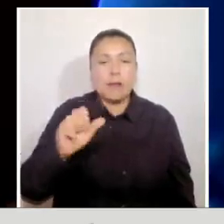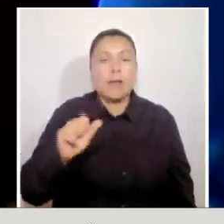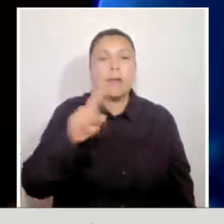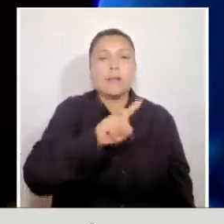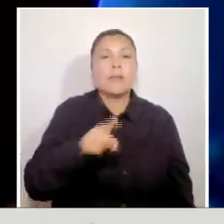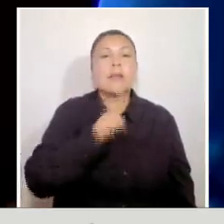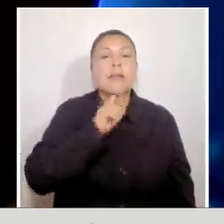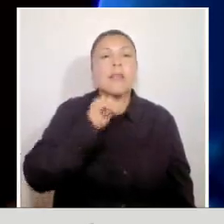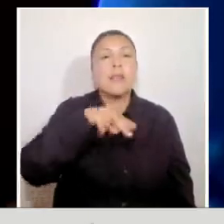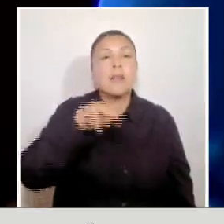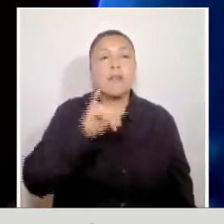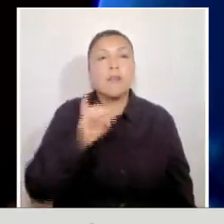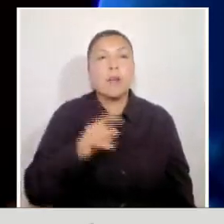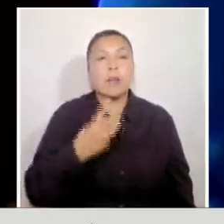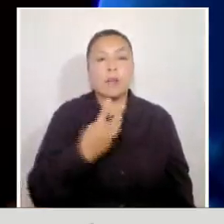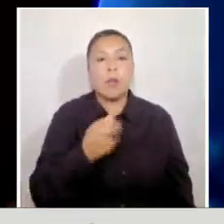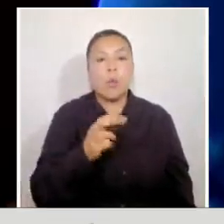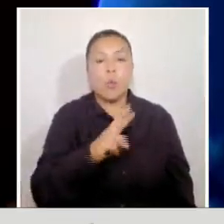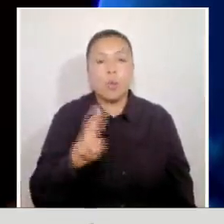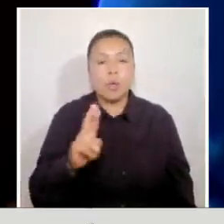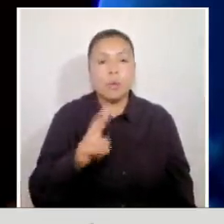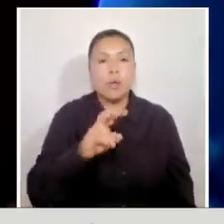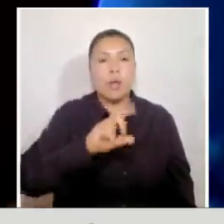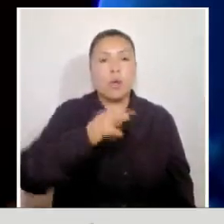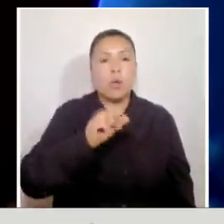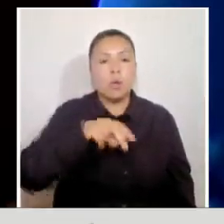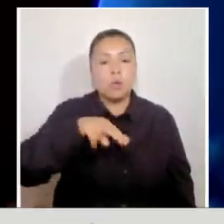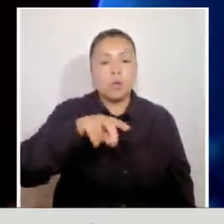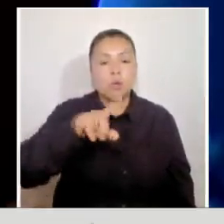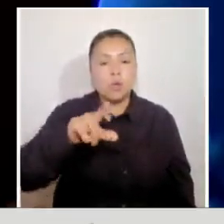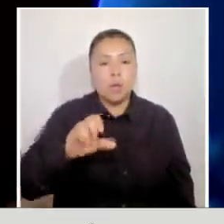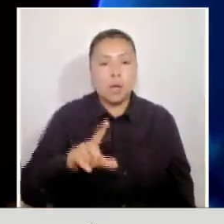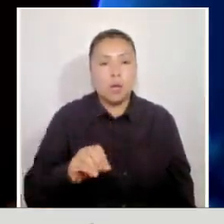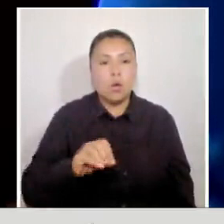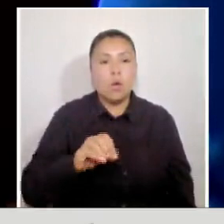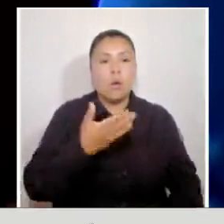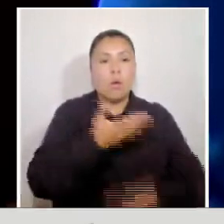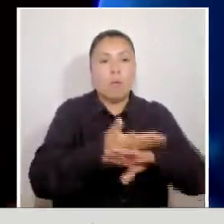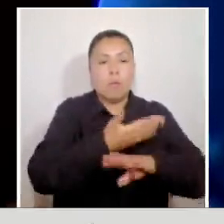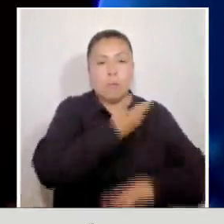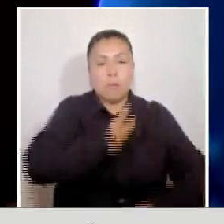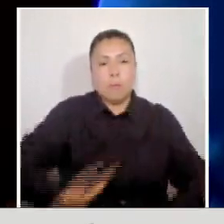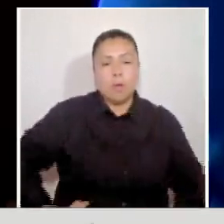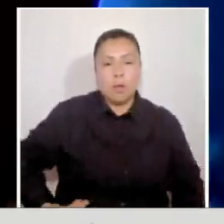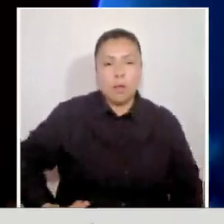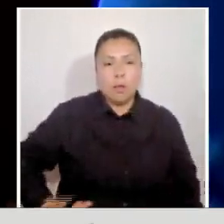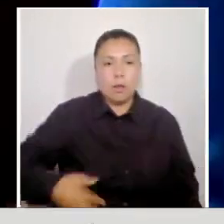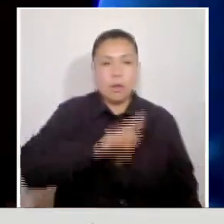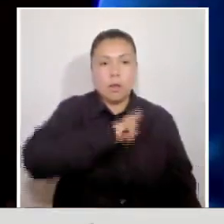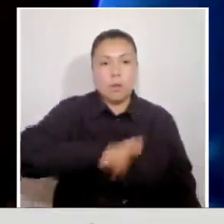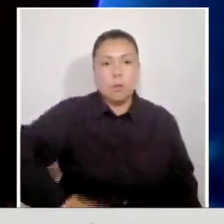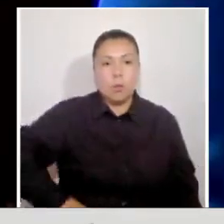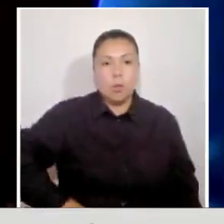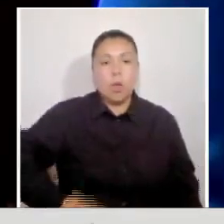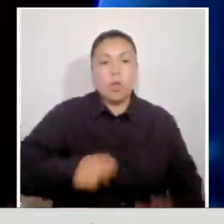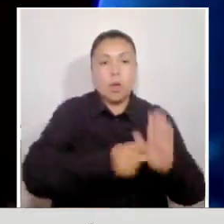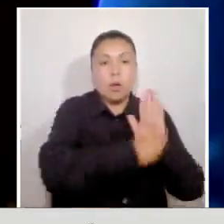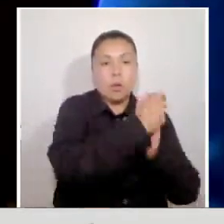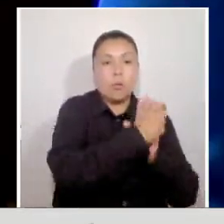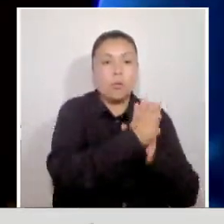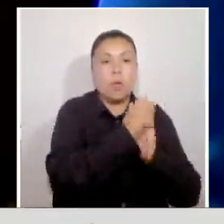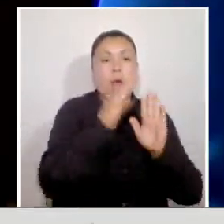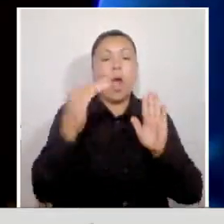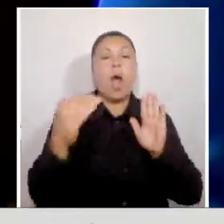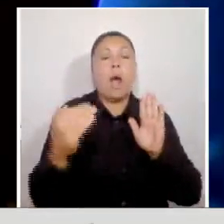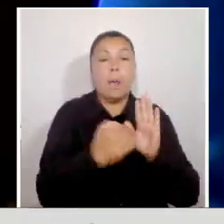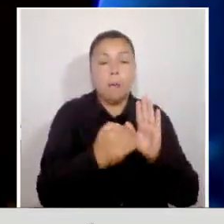Gonzalo vinter y solicita a su excelencia el presidente de la república adoptar las medidas señaladas para el reconocimiento respaldo y protección de